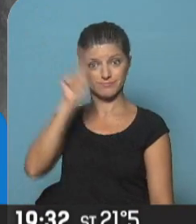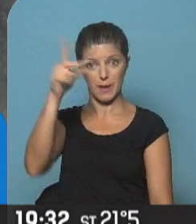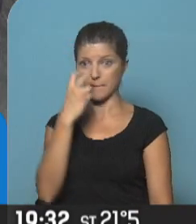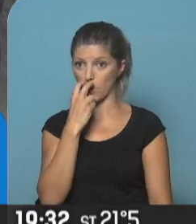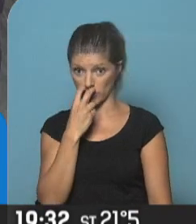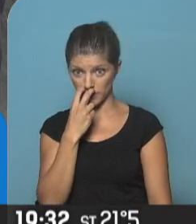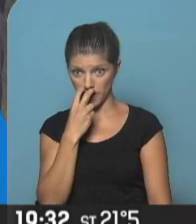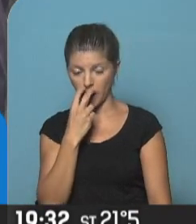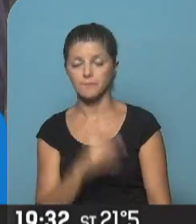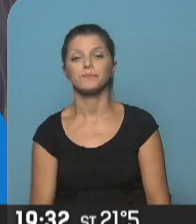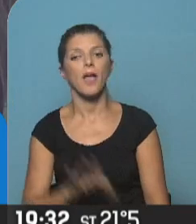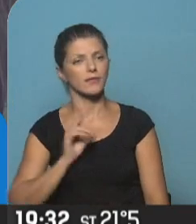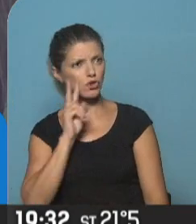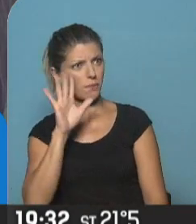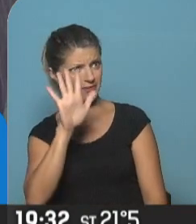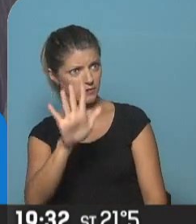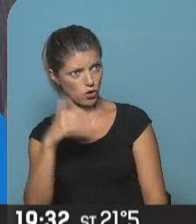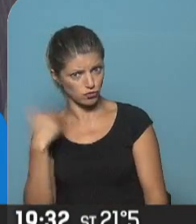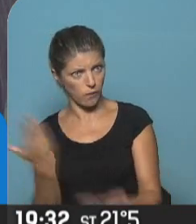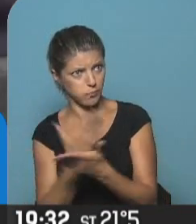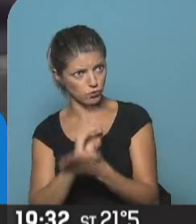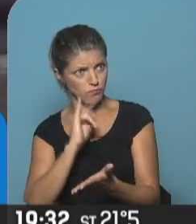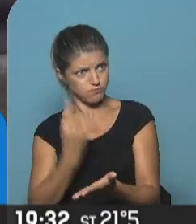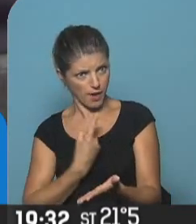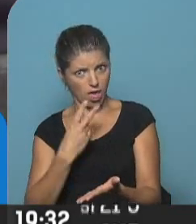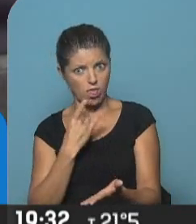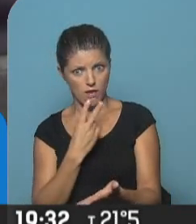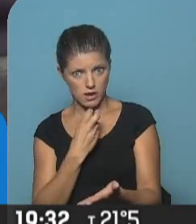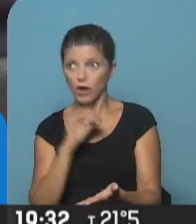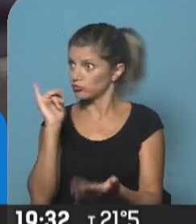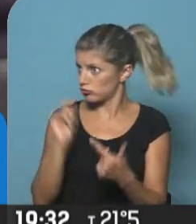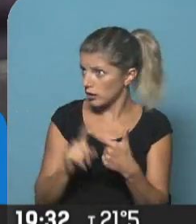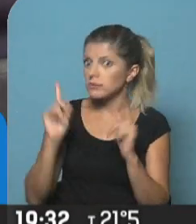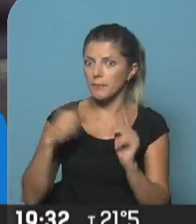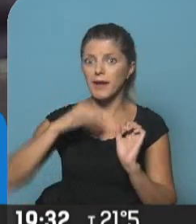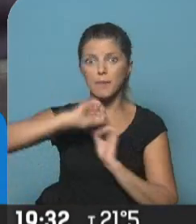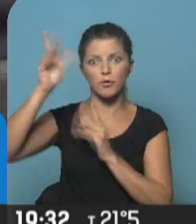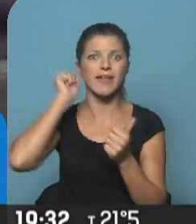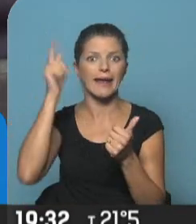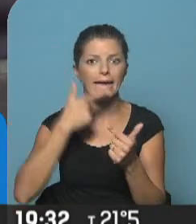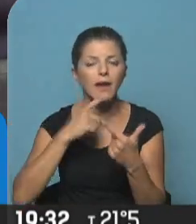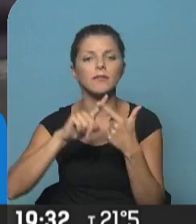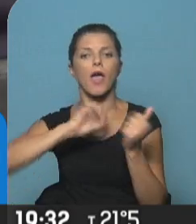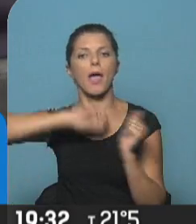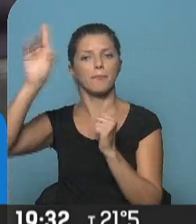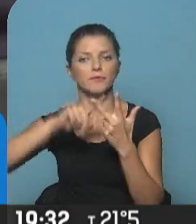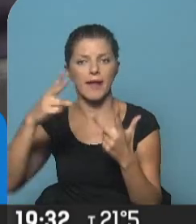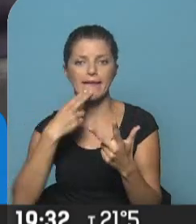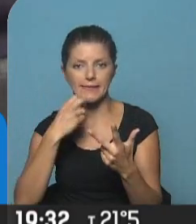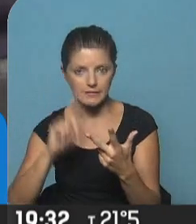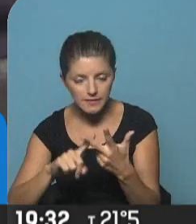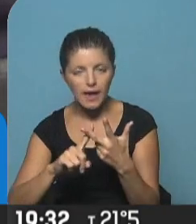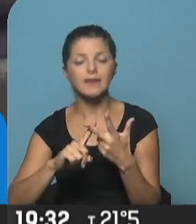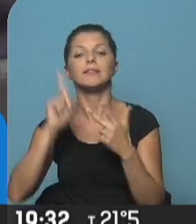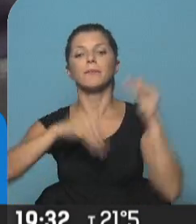se autoabastecía de energía. Hasta 2005 la Argentina se autoabastecía de energía, era exportadora de gas, era exportadora de electricidad y estábamos